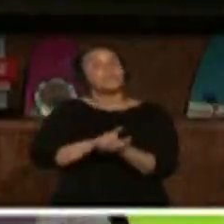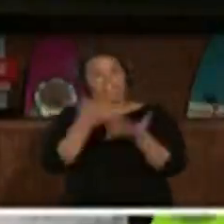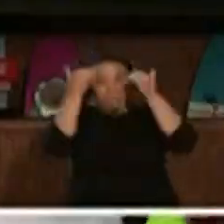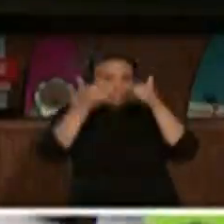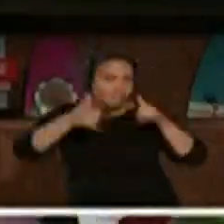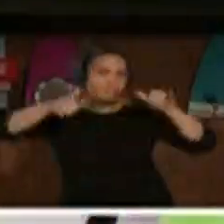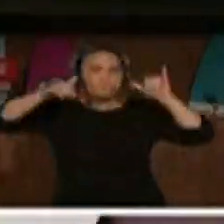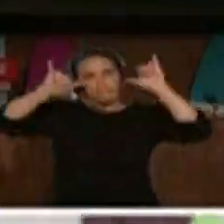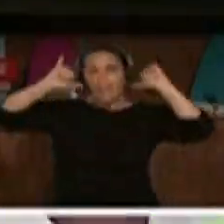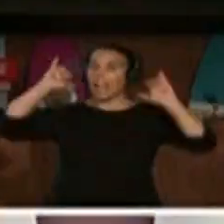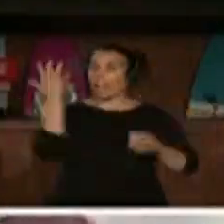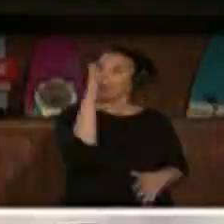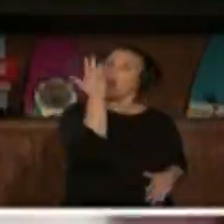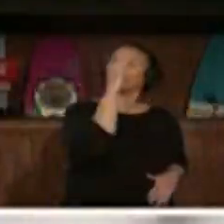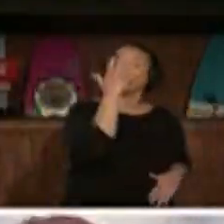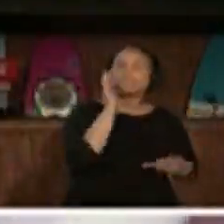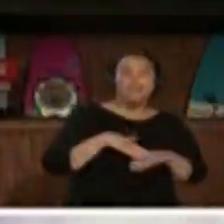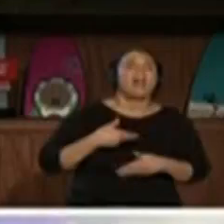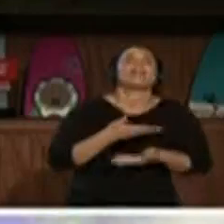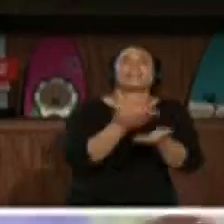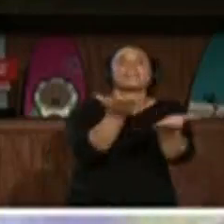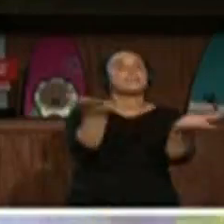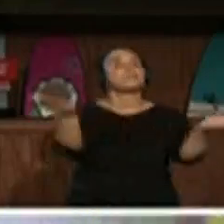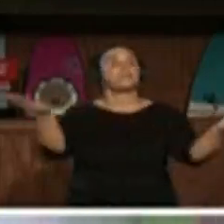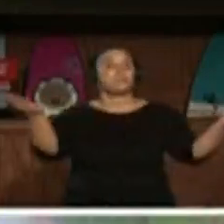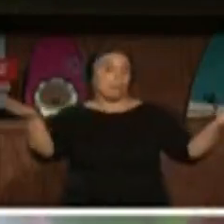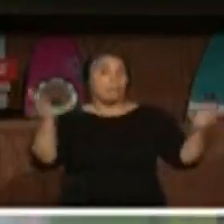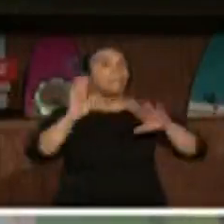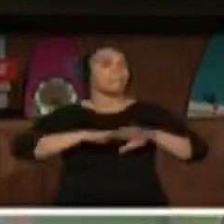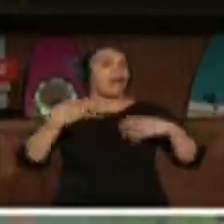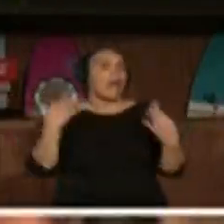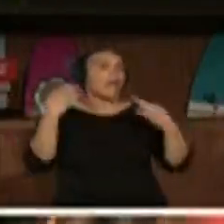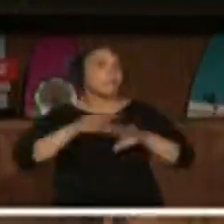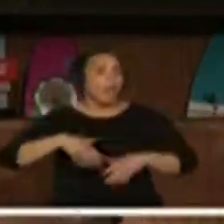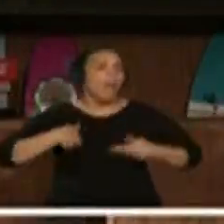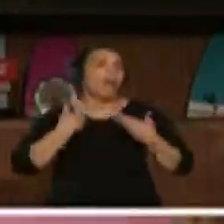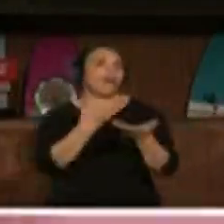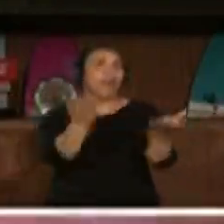Los locos en carnaval para ti, para hacerte